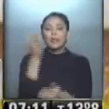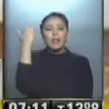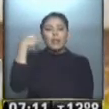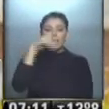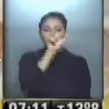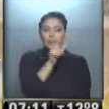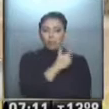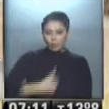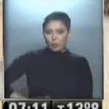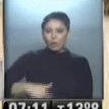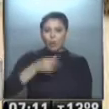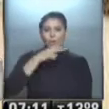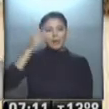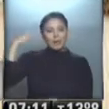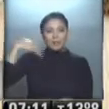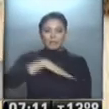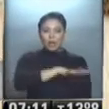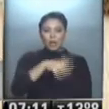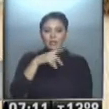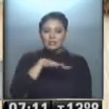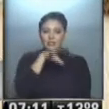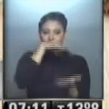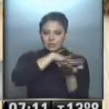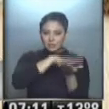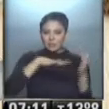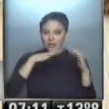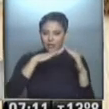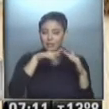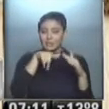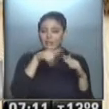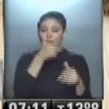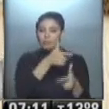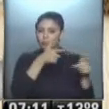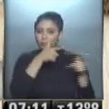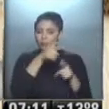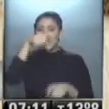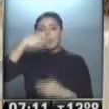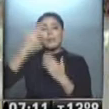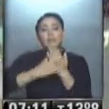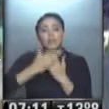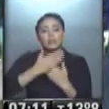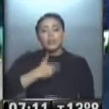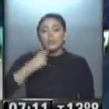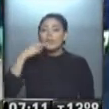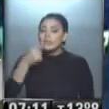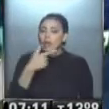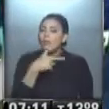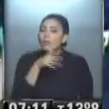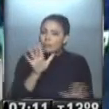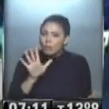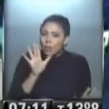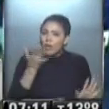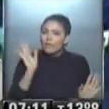mandatario provincial el viernes pasado en su casa de Rosario, el ministro de Gobierno, Rubén Galassi, advirtió que no descartan